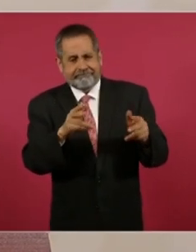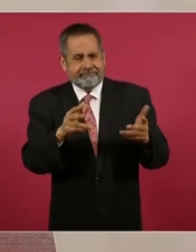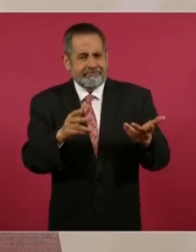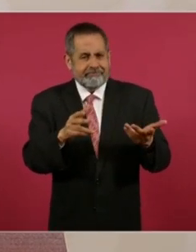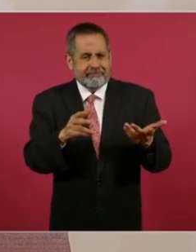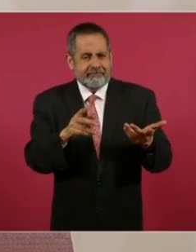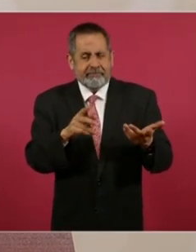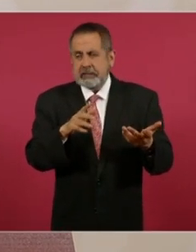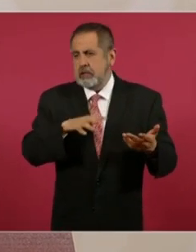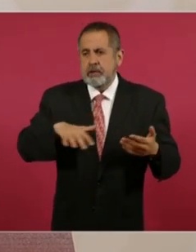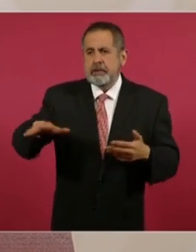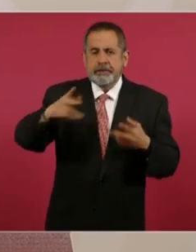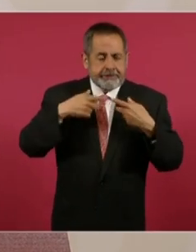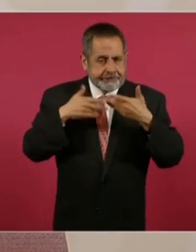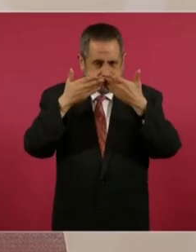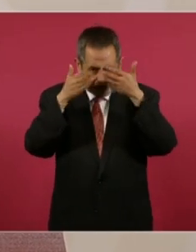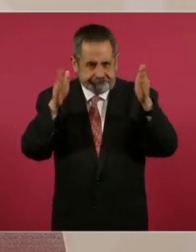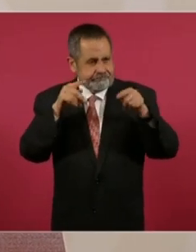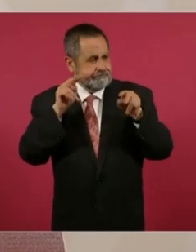de carácter público.